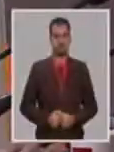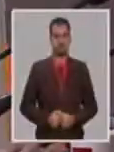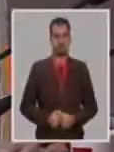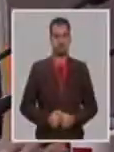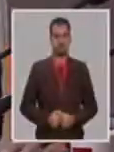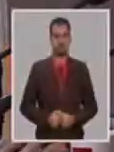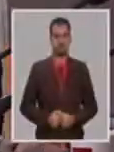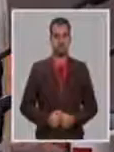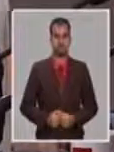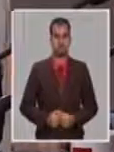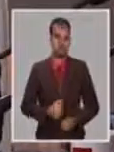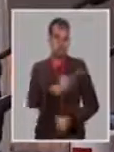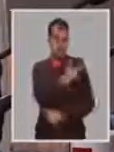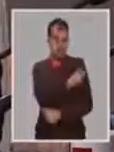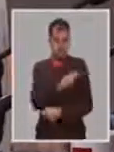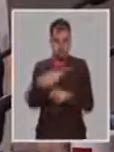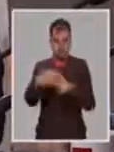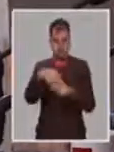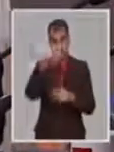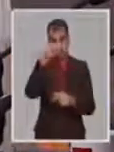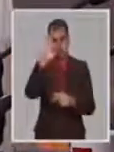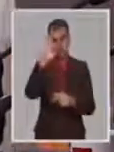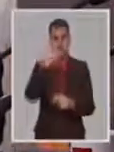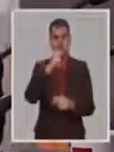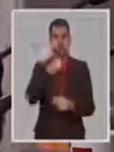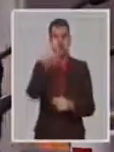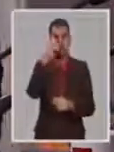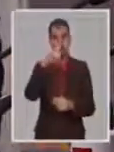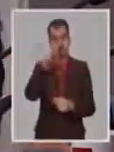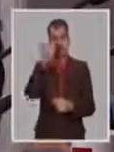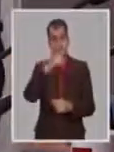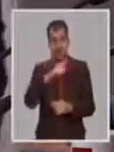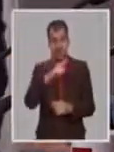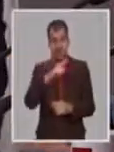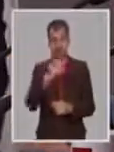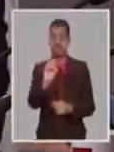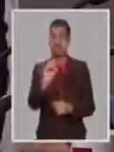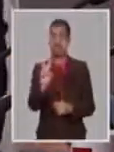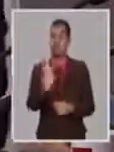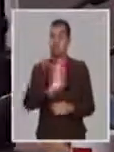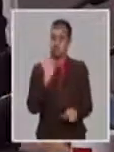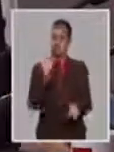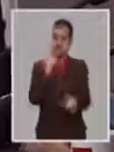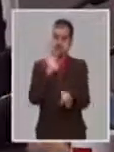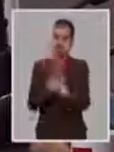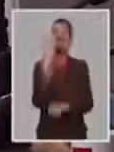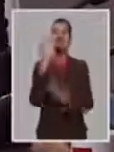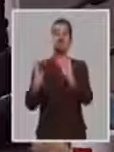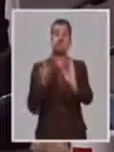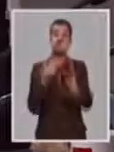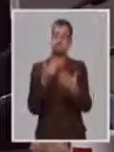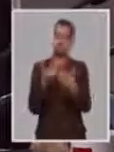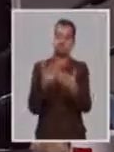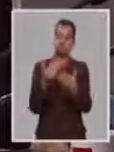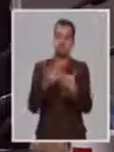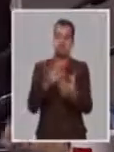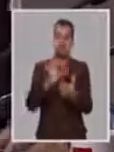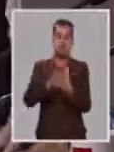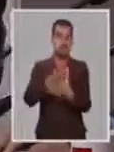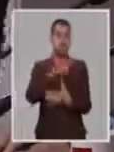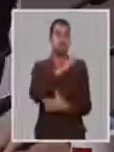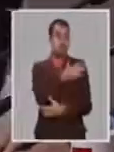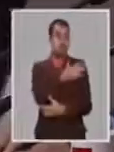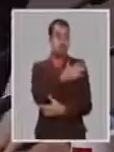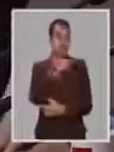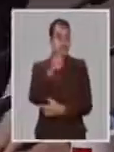Bueno, ya Soberana 02 está en fase 3 de ensayo clínico. Desde el 3 de marzo pues, se dio la bandera arrancada, el CENMEC aprobó